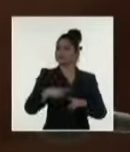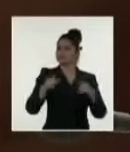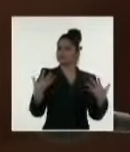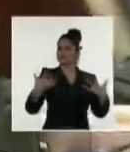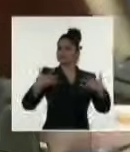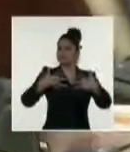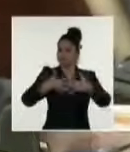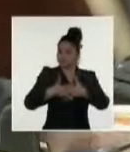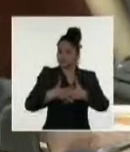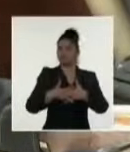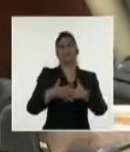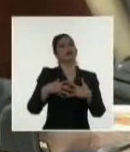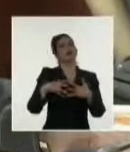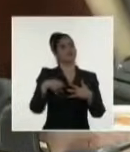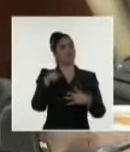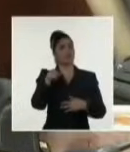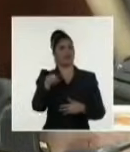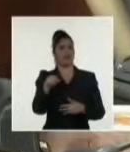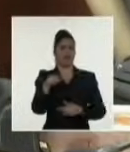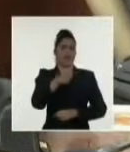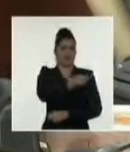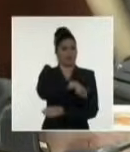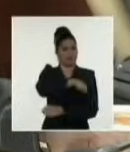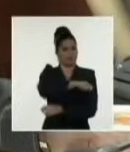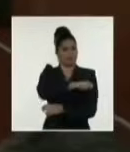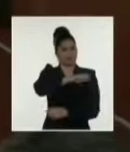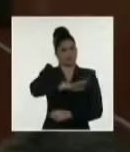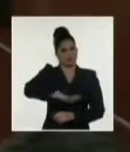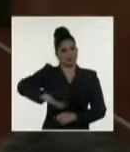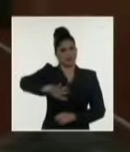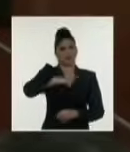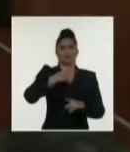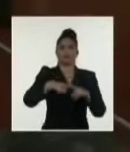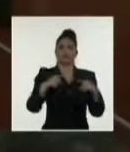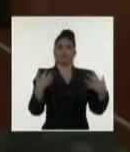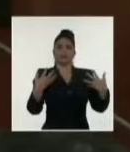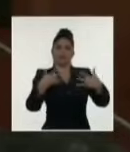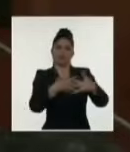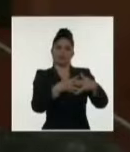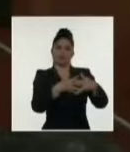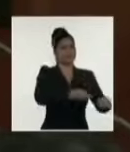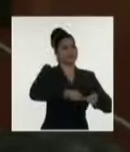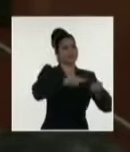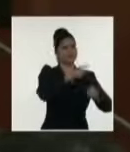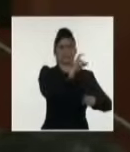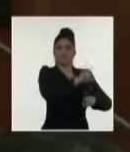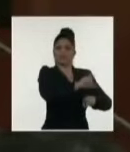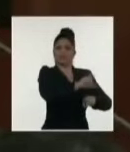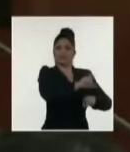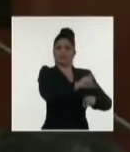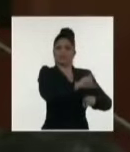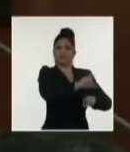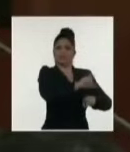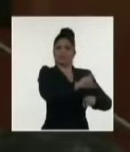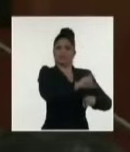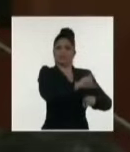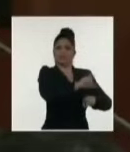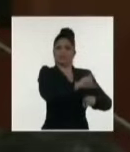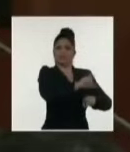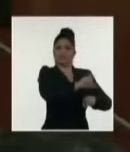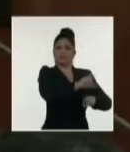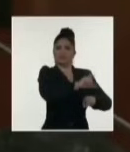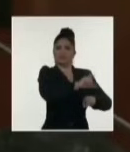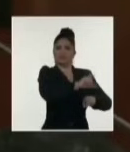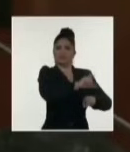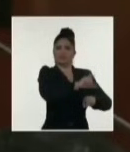del ejercicio del poder político popular otro sobre las relaciones agrarias y la dimensión rural del desarrollo no vaya